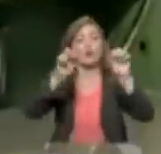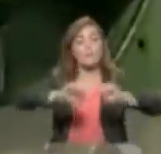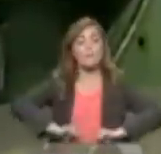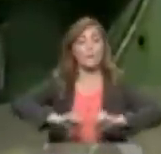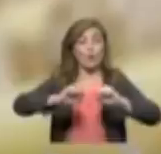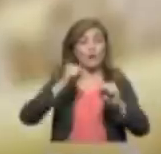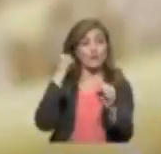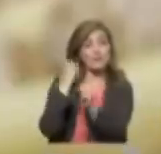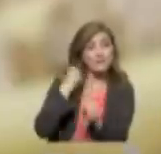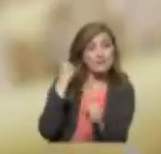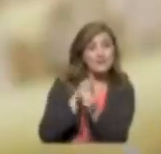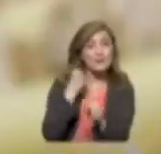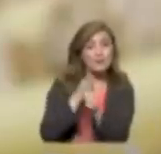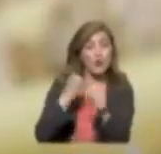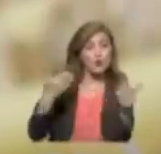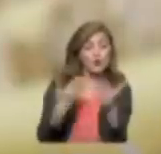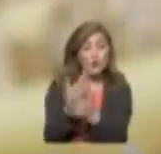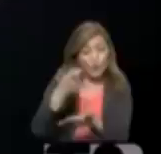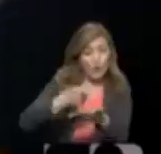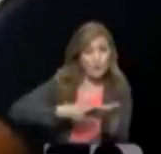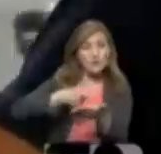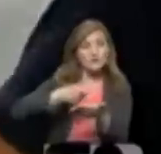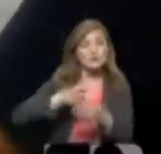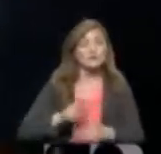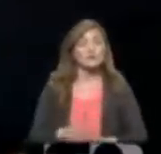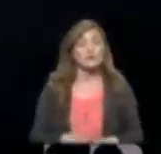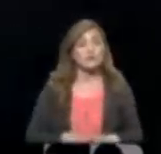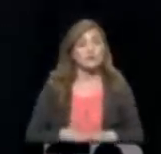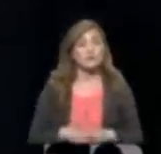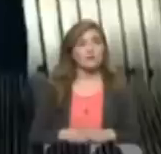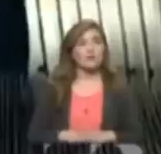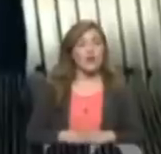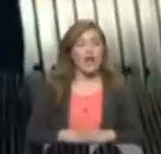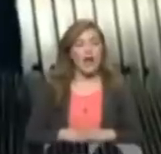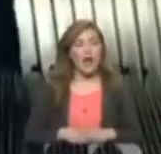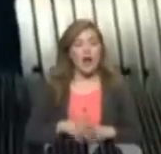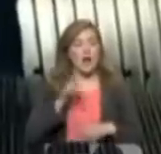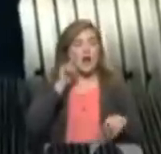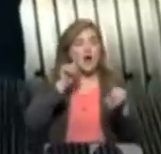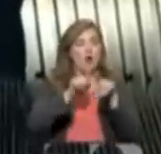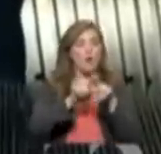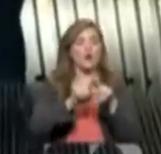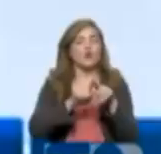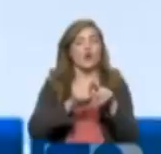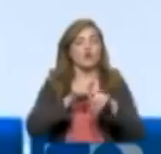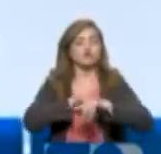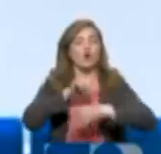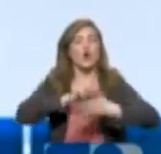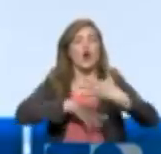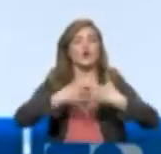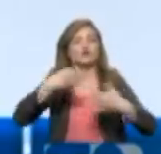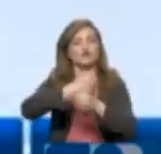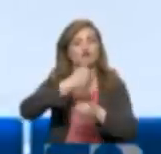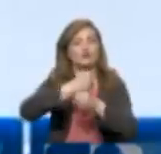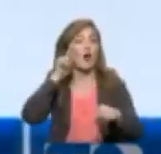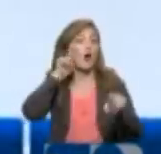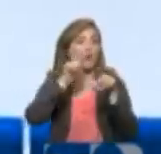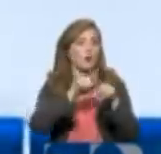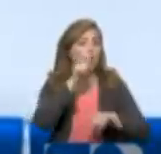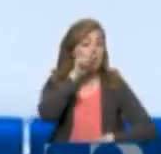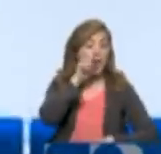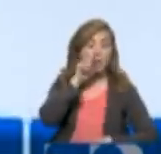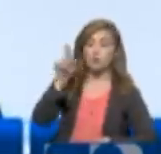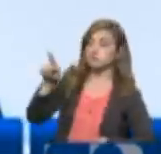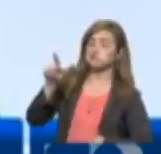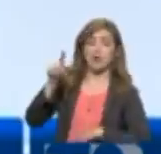de adaptar la jornada laboral para nuevos contratos eso sí previo acuerdos entre empleador y trabajador es decir puede haber sectores en que el